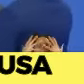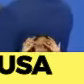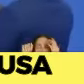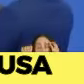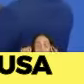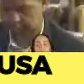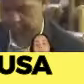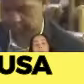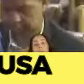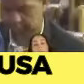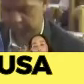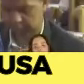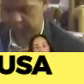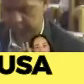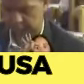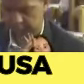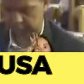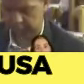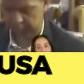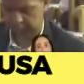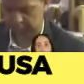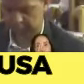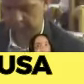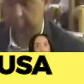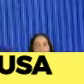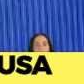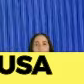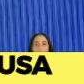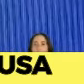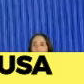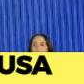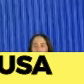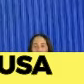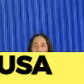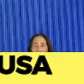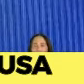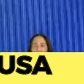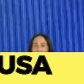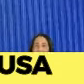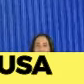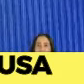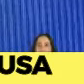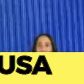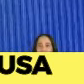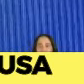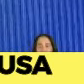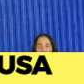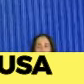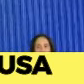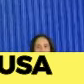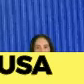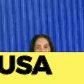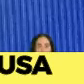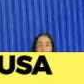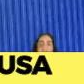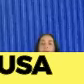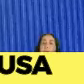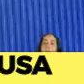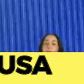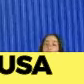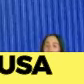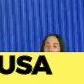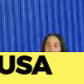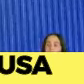puedan designar un embajador? Un tema de conversación cada vez que nos reunimos, ya sea con el secretario